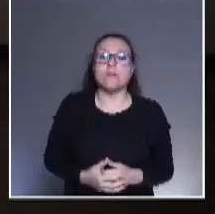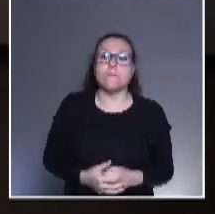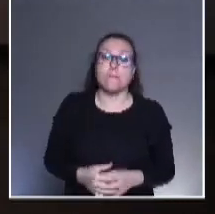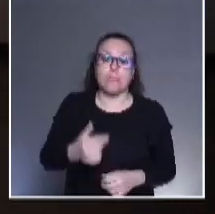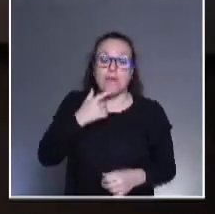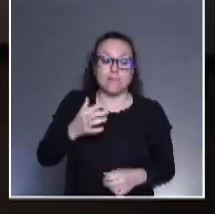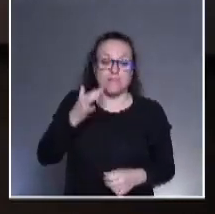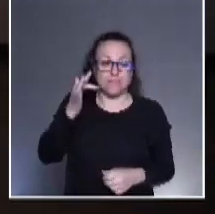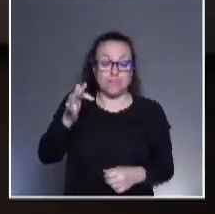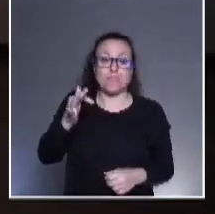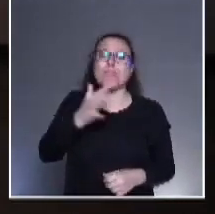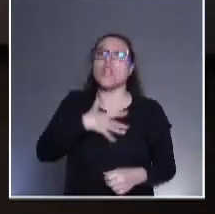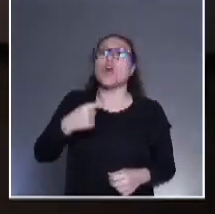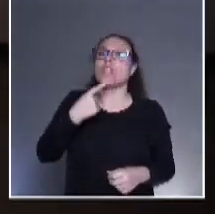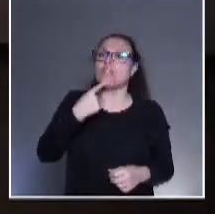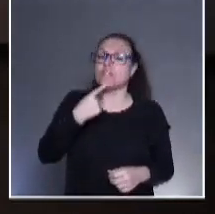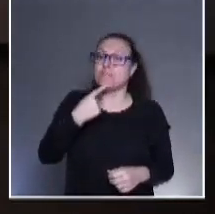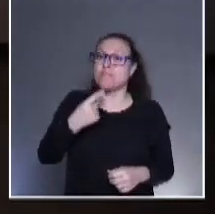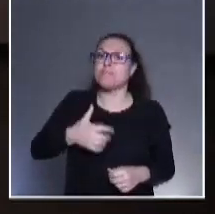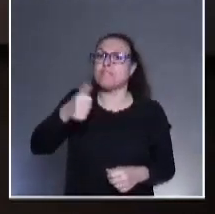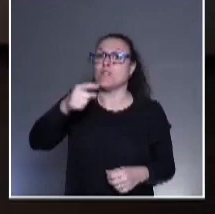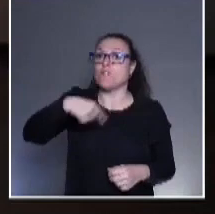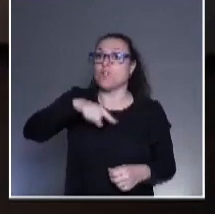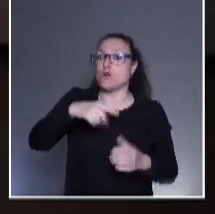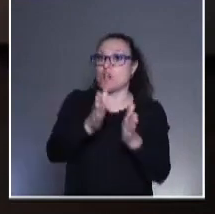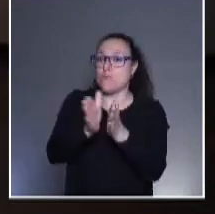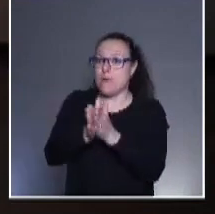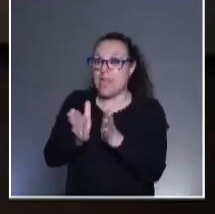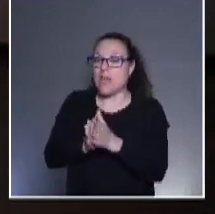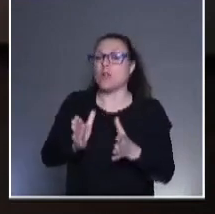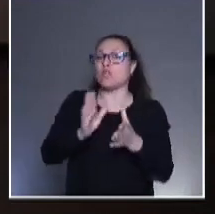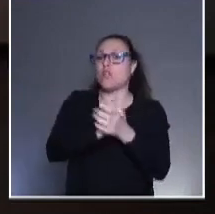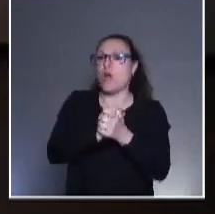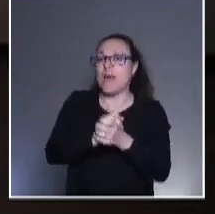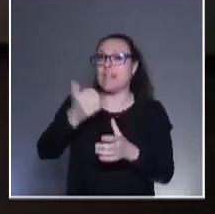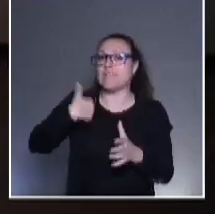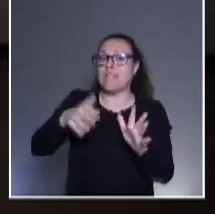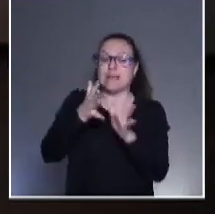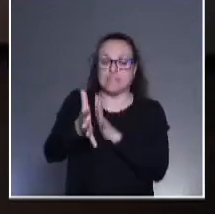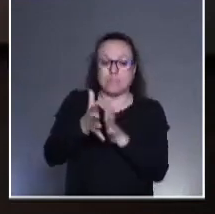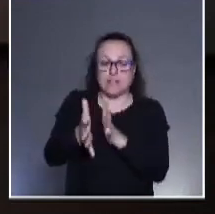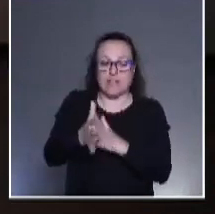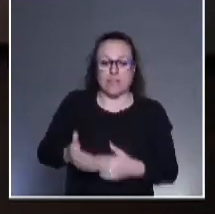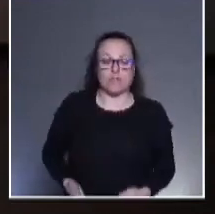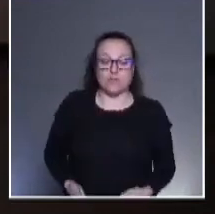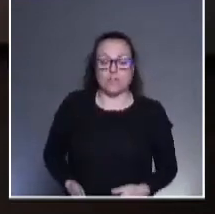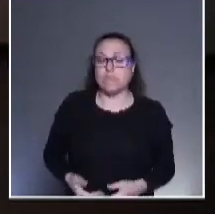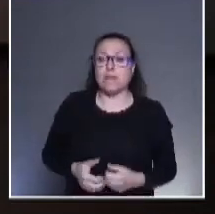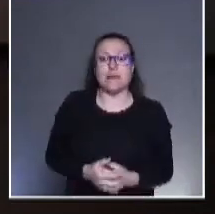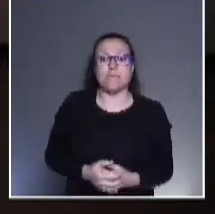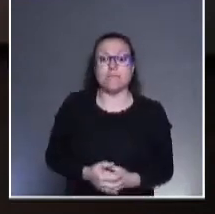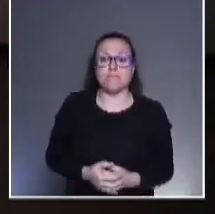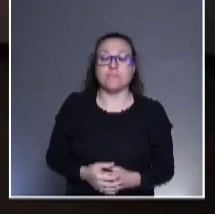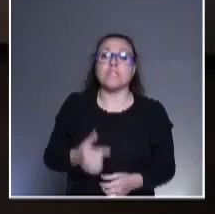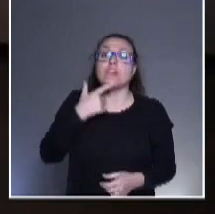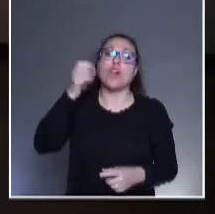retórico. No quiero ni saber lo que os han dicho vuestros compañeros y vuestros colegas cuando les habéis explicado que veníais hoy a asistir a